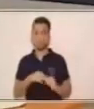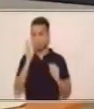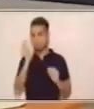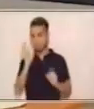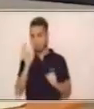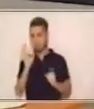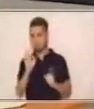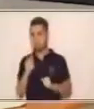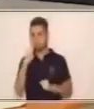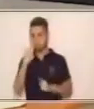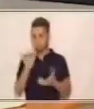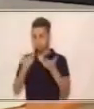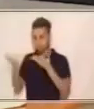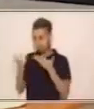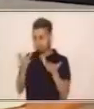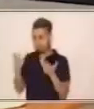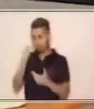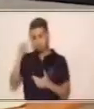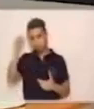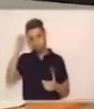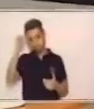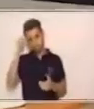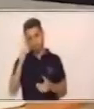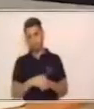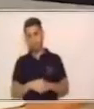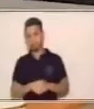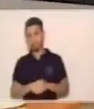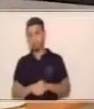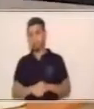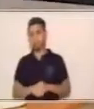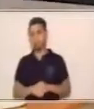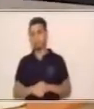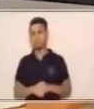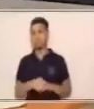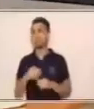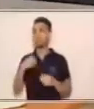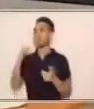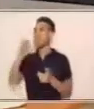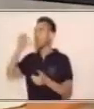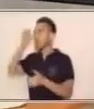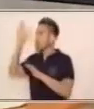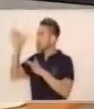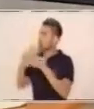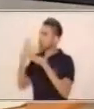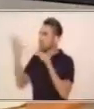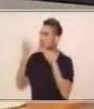Excelente. Comparte con un adulto, ¿verdad? Con el adulto que te acompaña, comparte